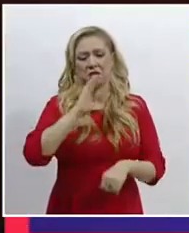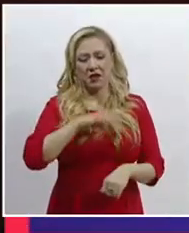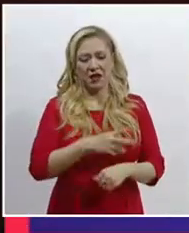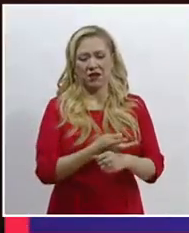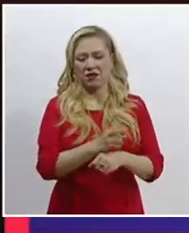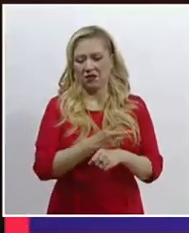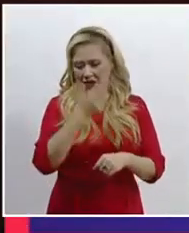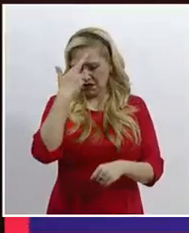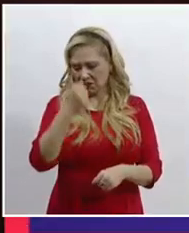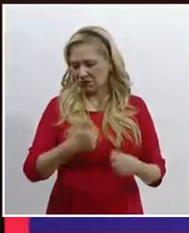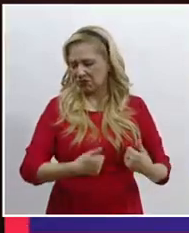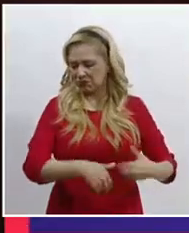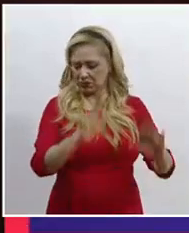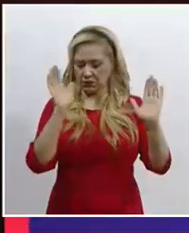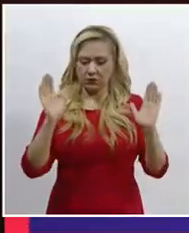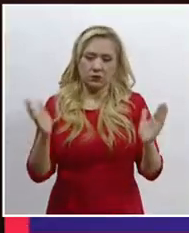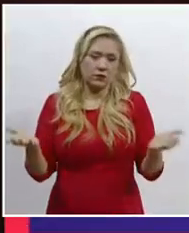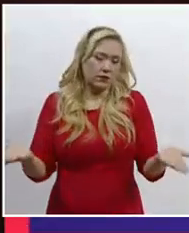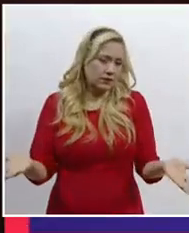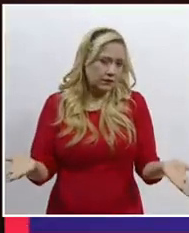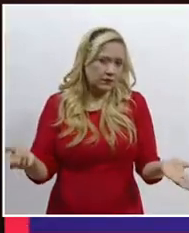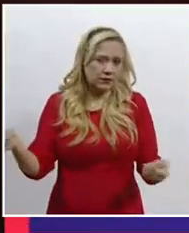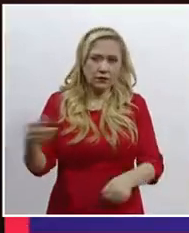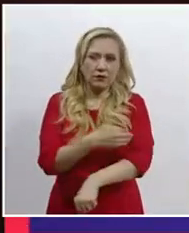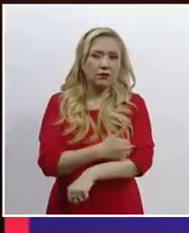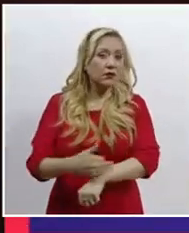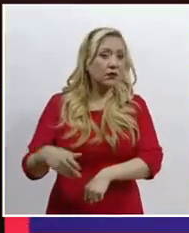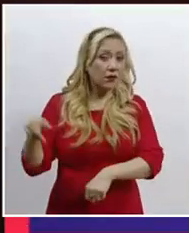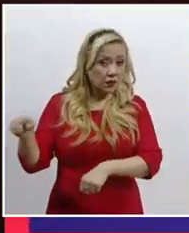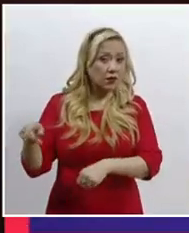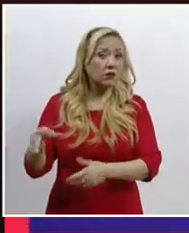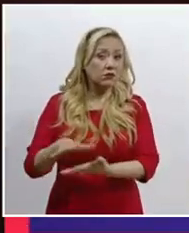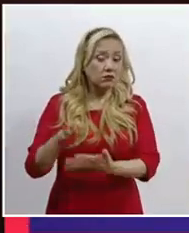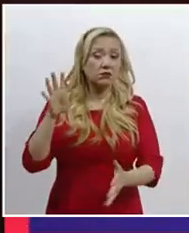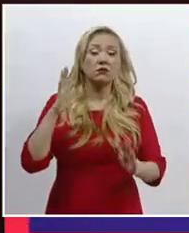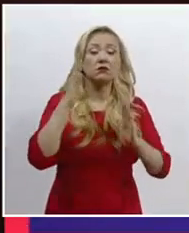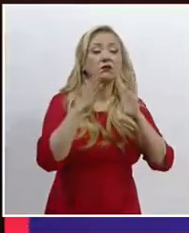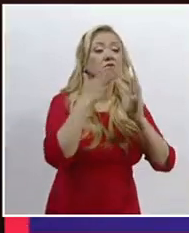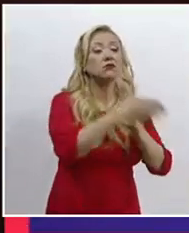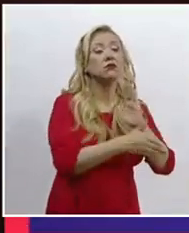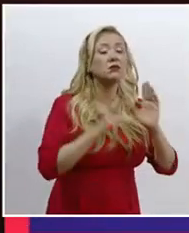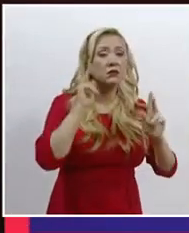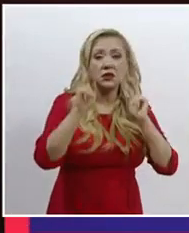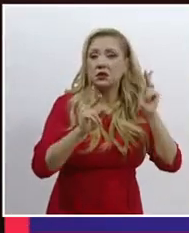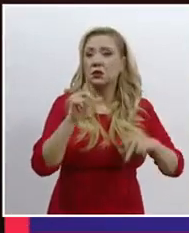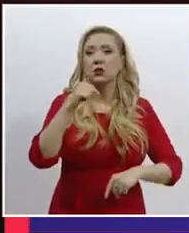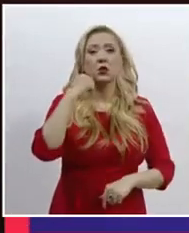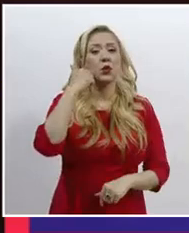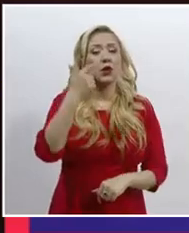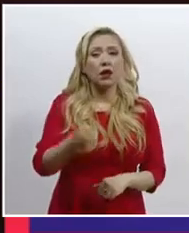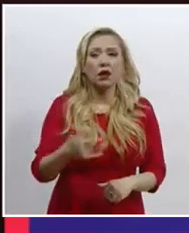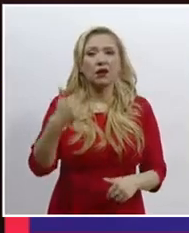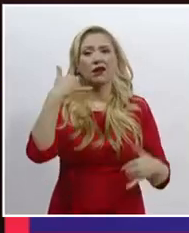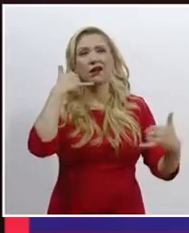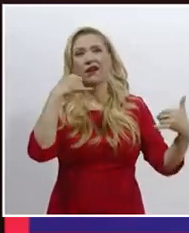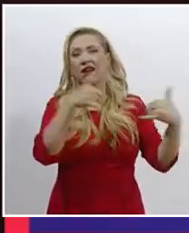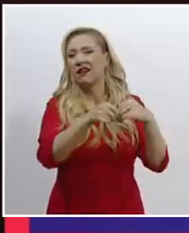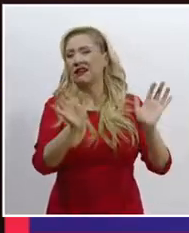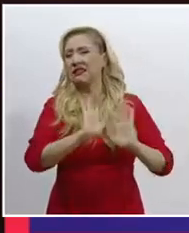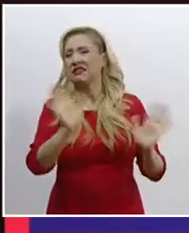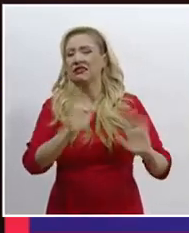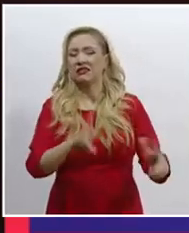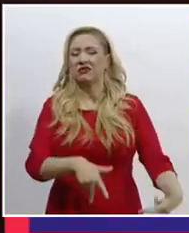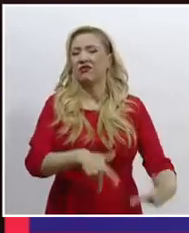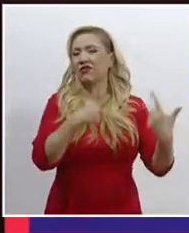Muchas veces las familias no asisten a las visitas, no quieren recibir las llamadas telefónicas o las